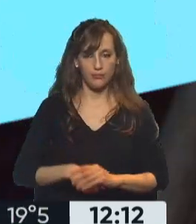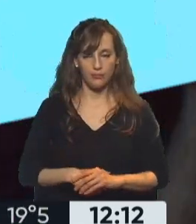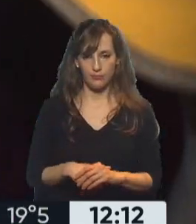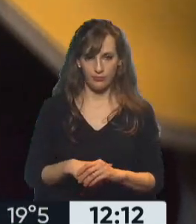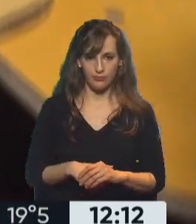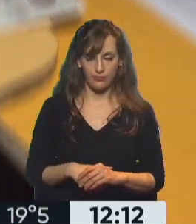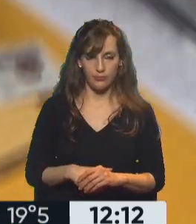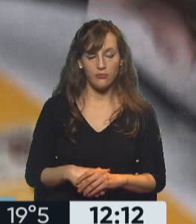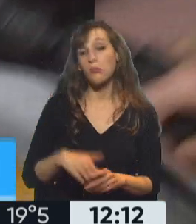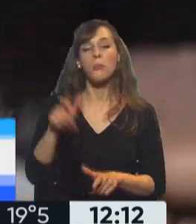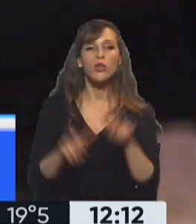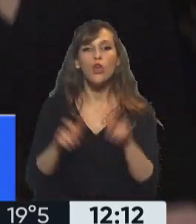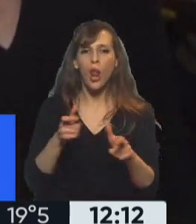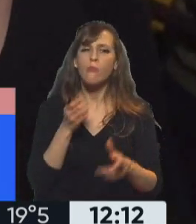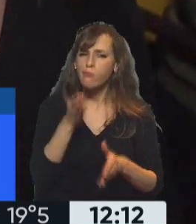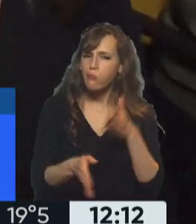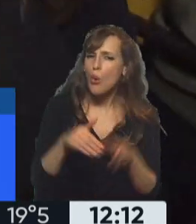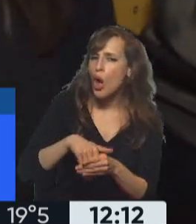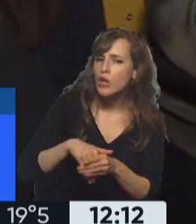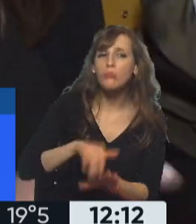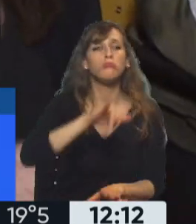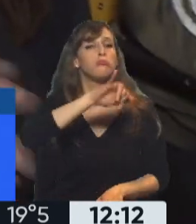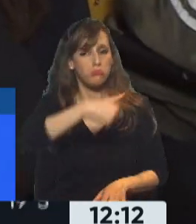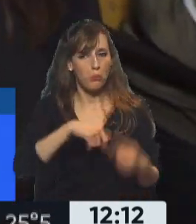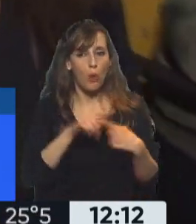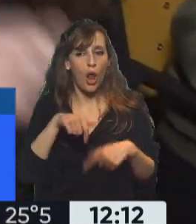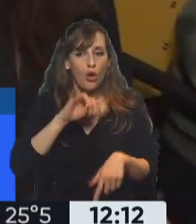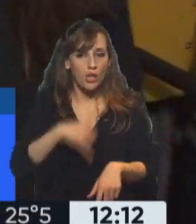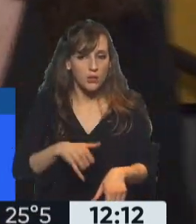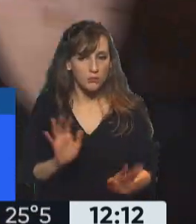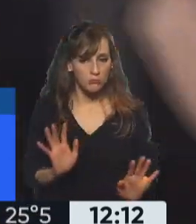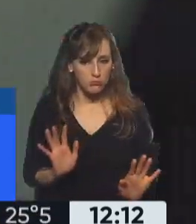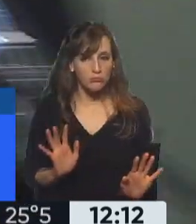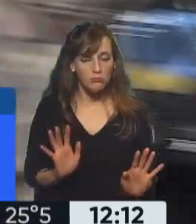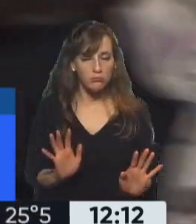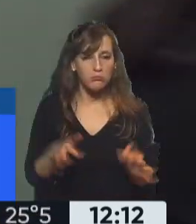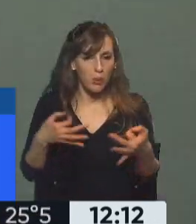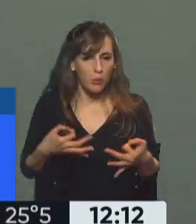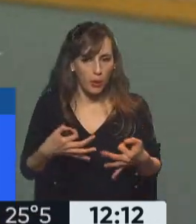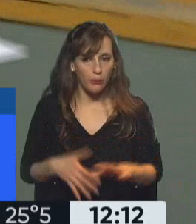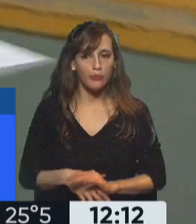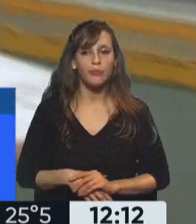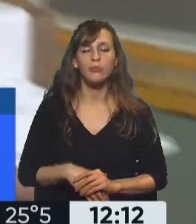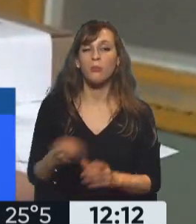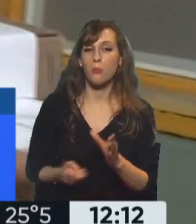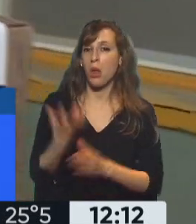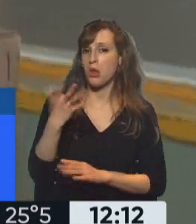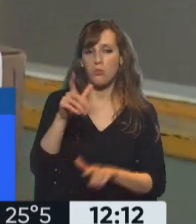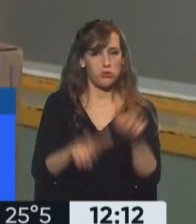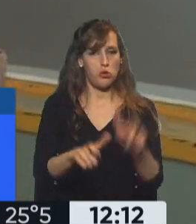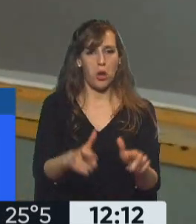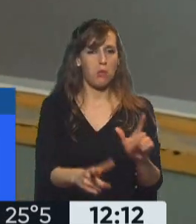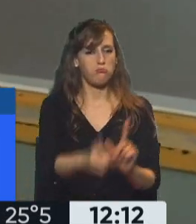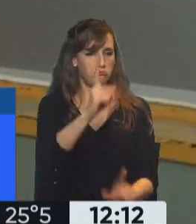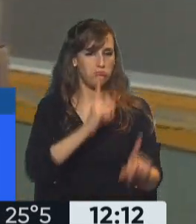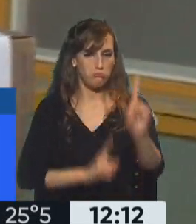¿Gente se está acercando a votar? Sí, por ahora sí, por el momento sí. Está tranquila la mañana, pero sí se están acercando a